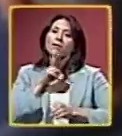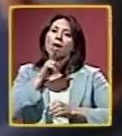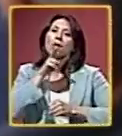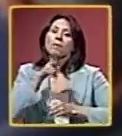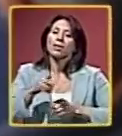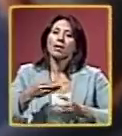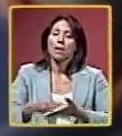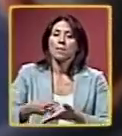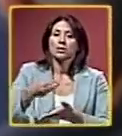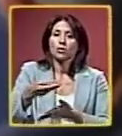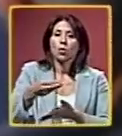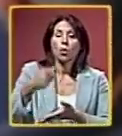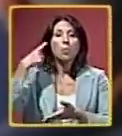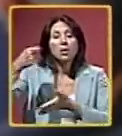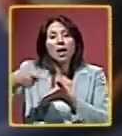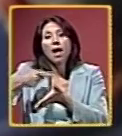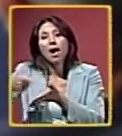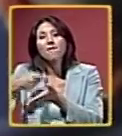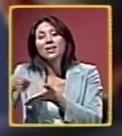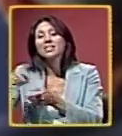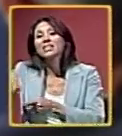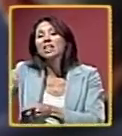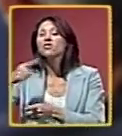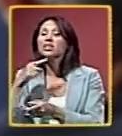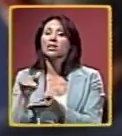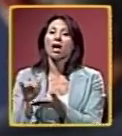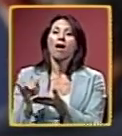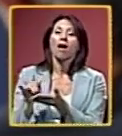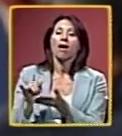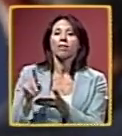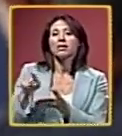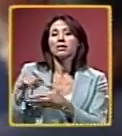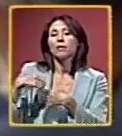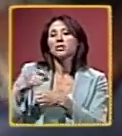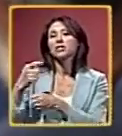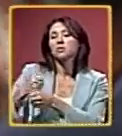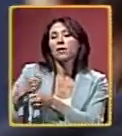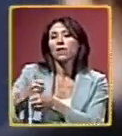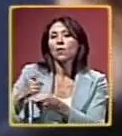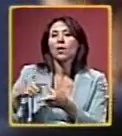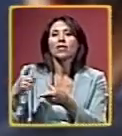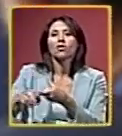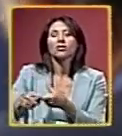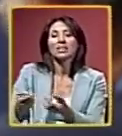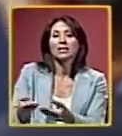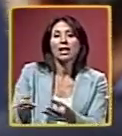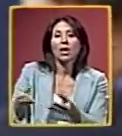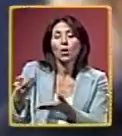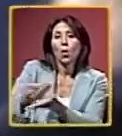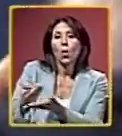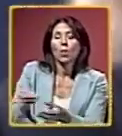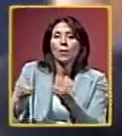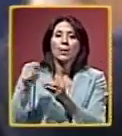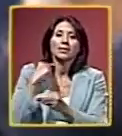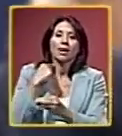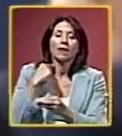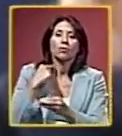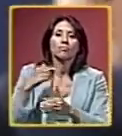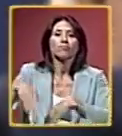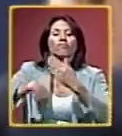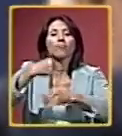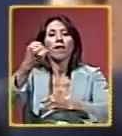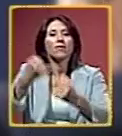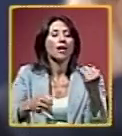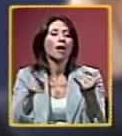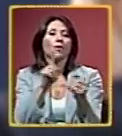es que se suben las tarifas con la excusa de que se va a hacer una inversión y al final de cuentas las empresas no lo hacen, ¿verdad? No solo no lo